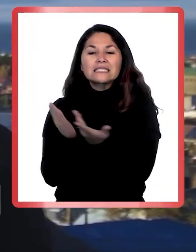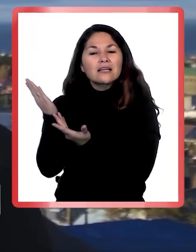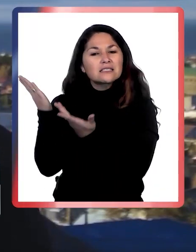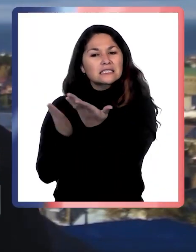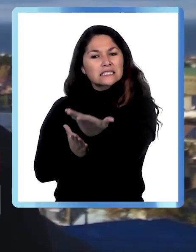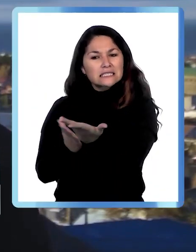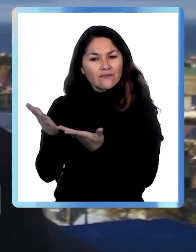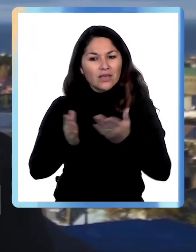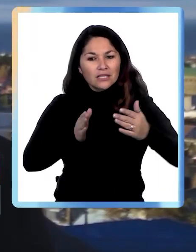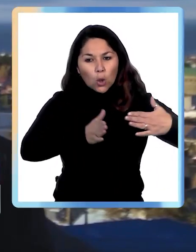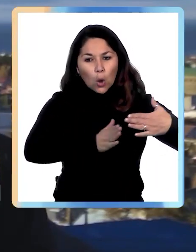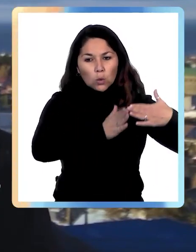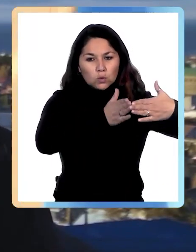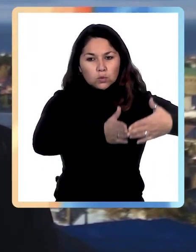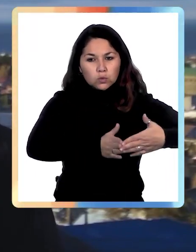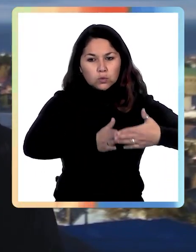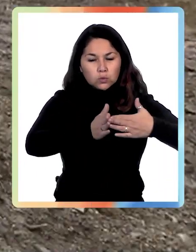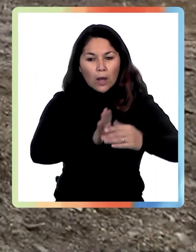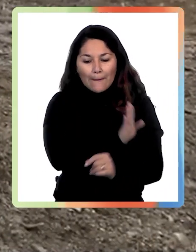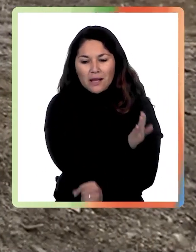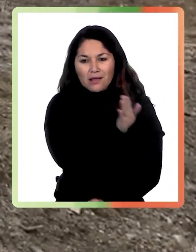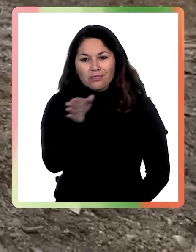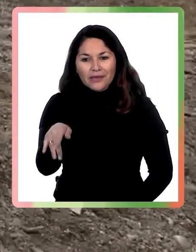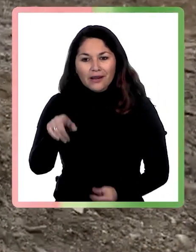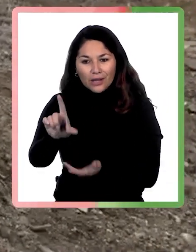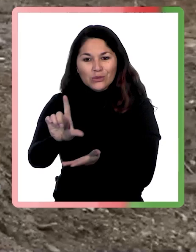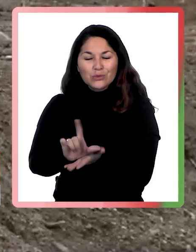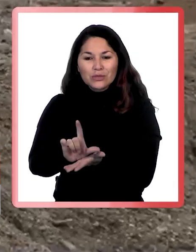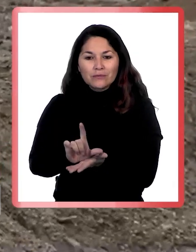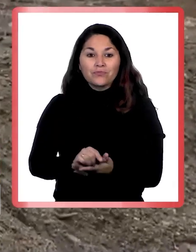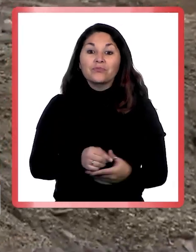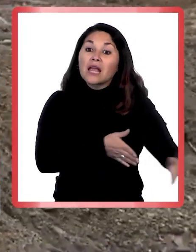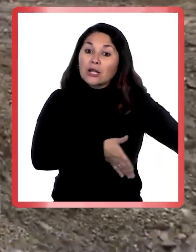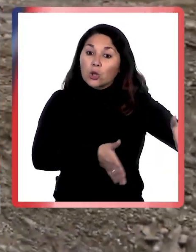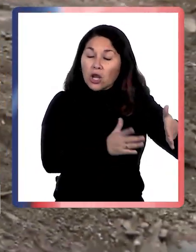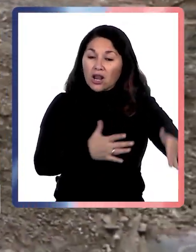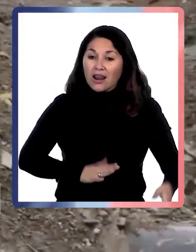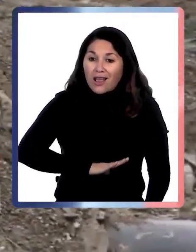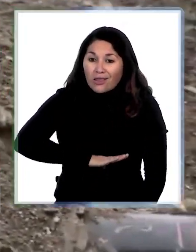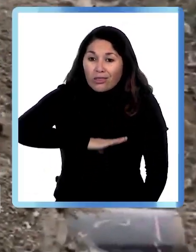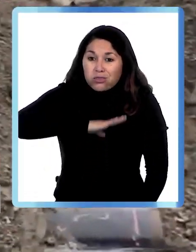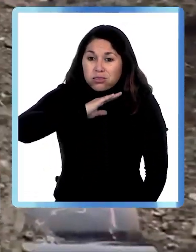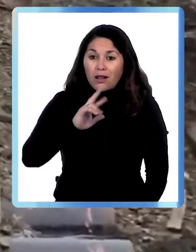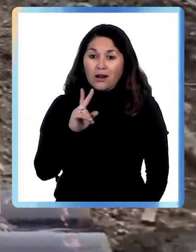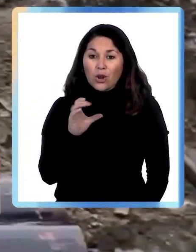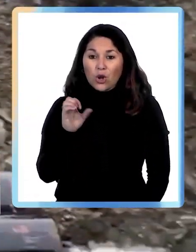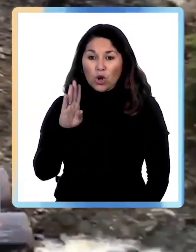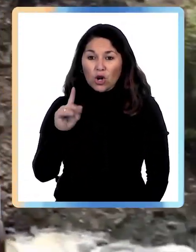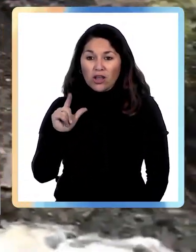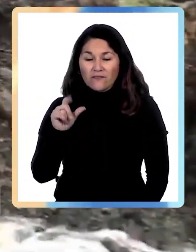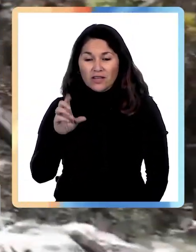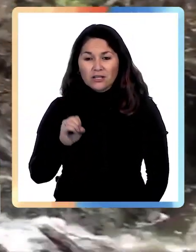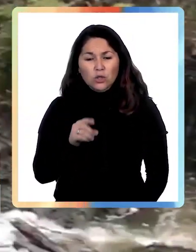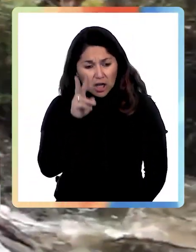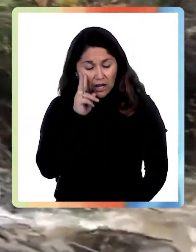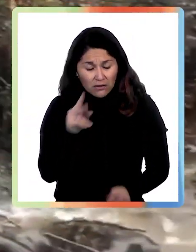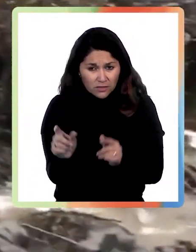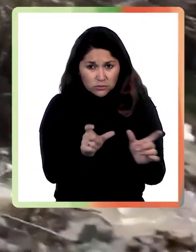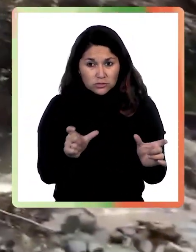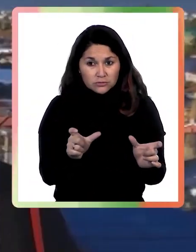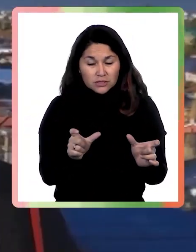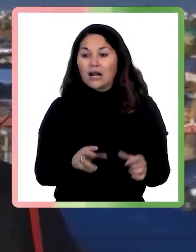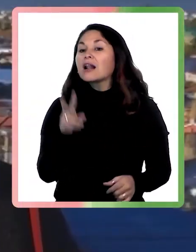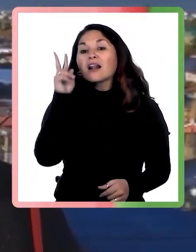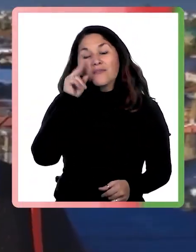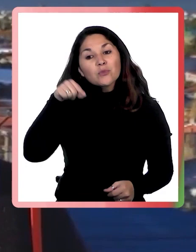cierto eh vaya llegando a Puerto huil qué pasa con el río y los otros ríos que se monitorean pudimos detectar de